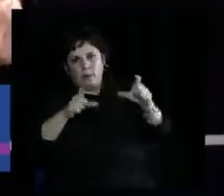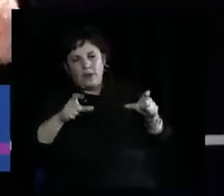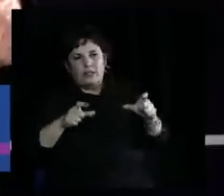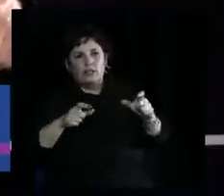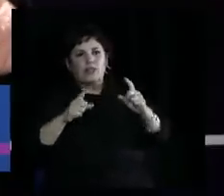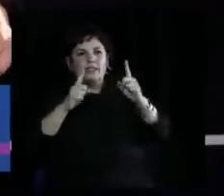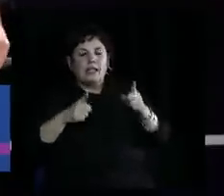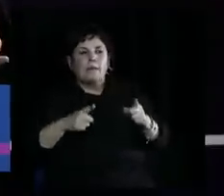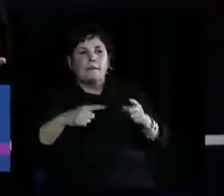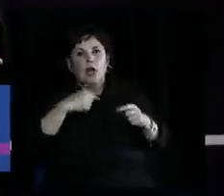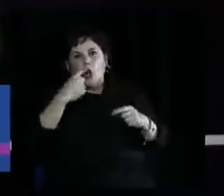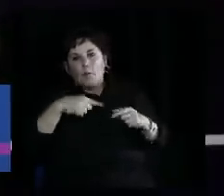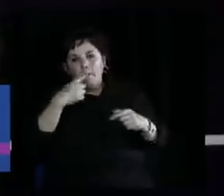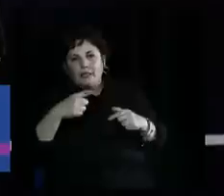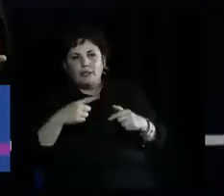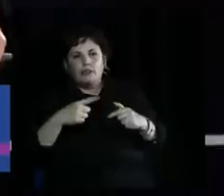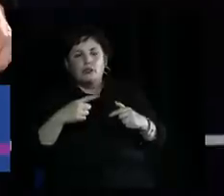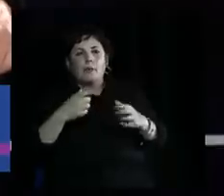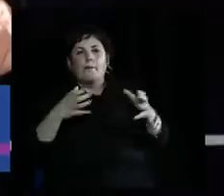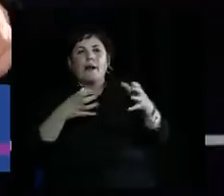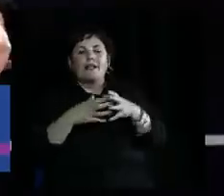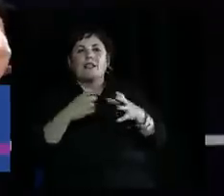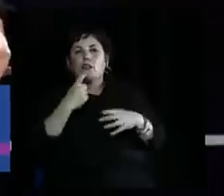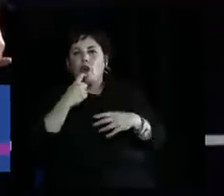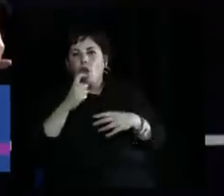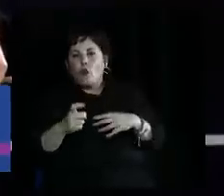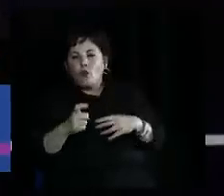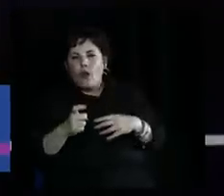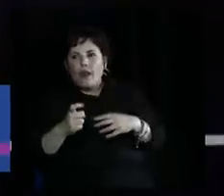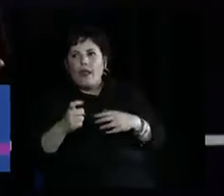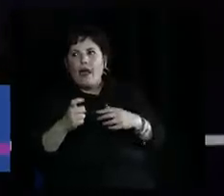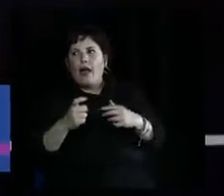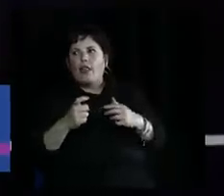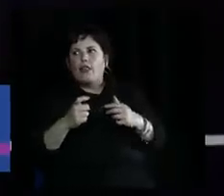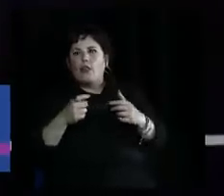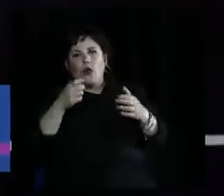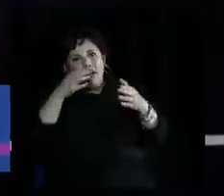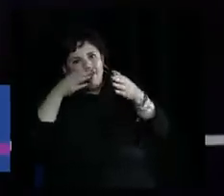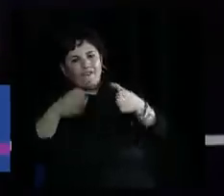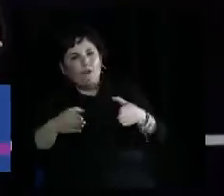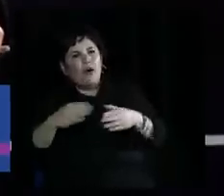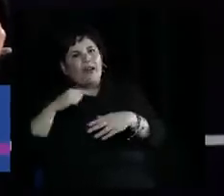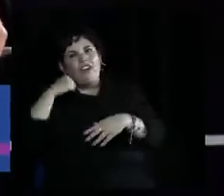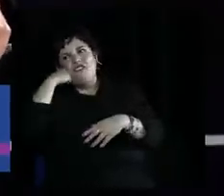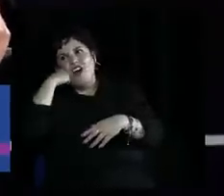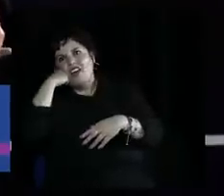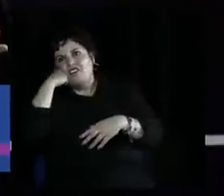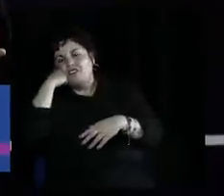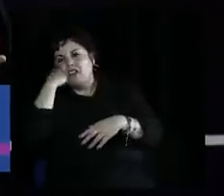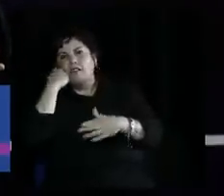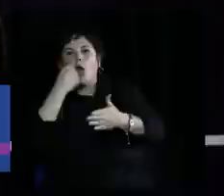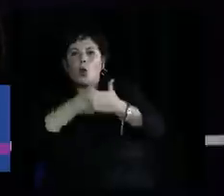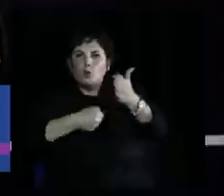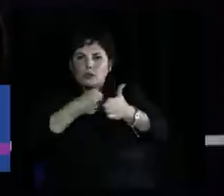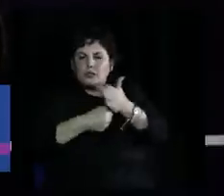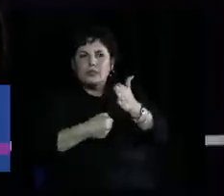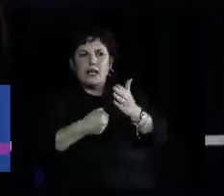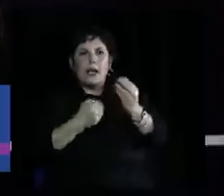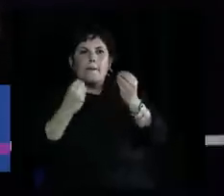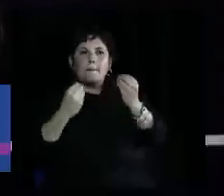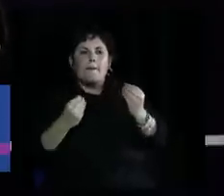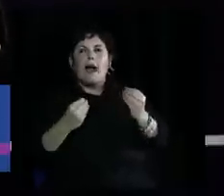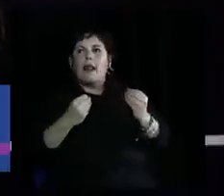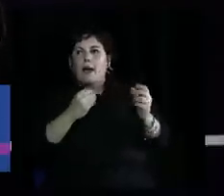también comentó que la postura del Partido Colorado, él menciona desde un enfoque vallista, fue luchar para que